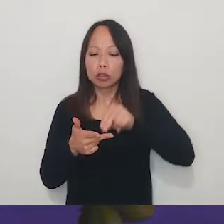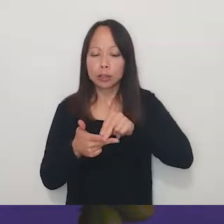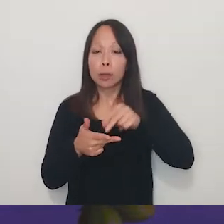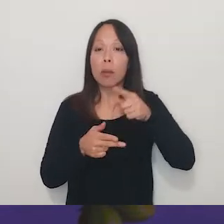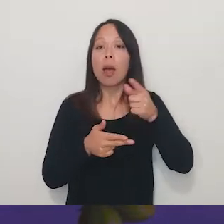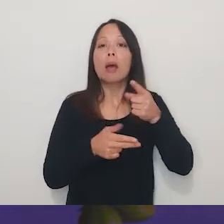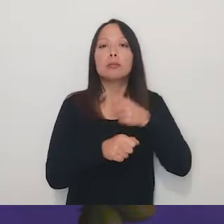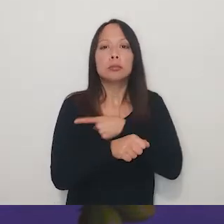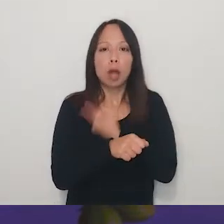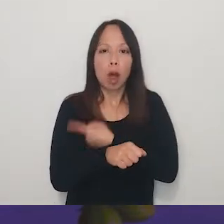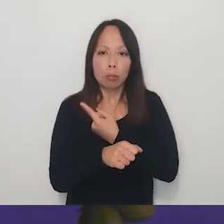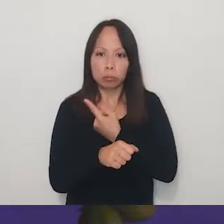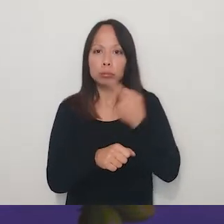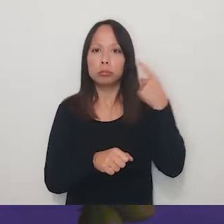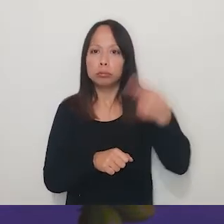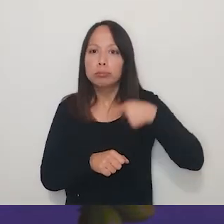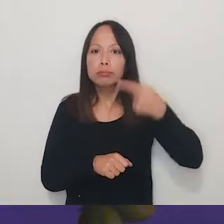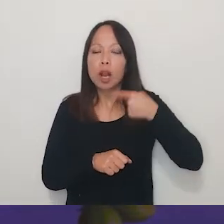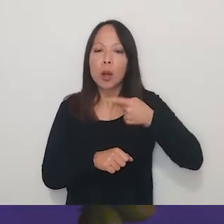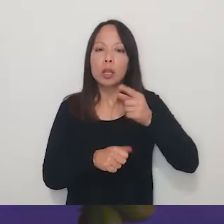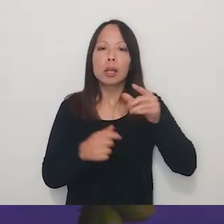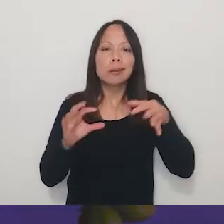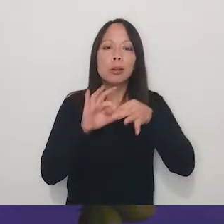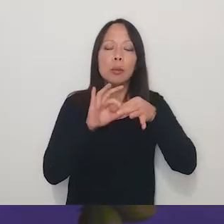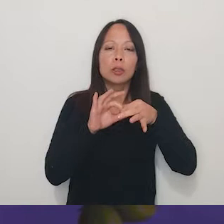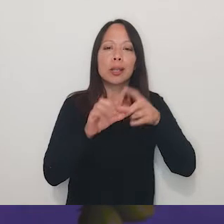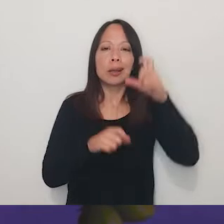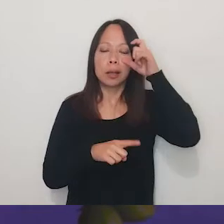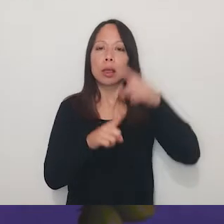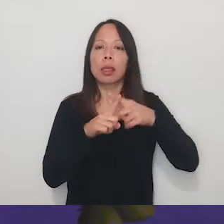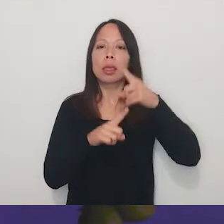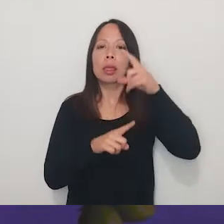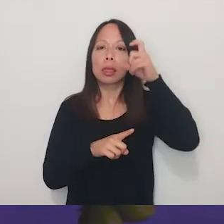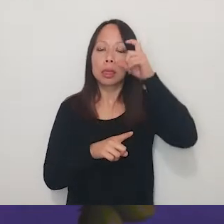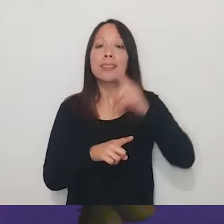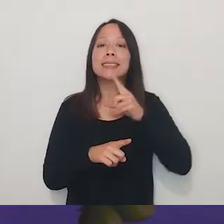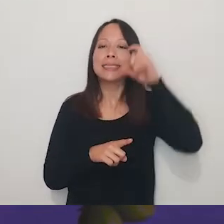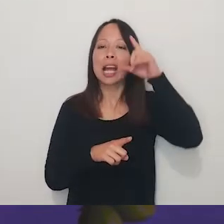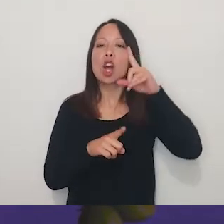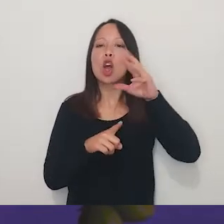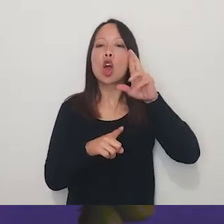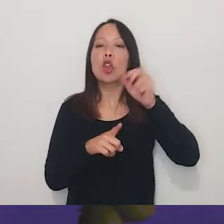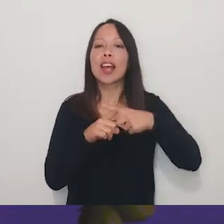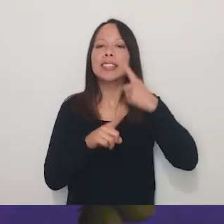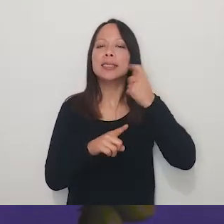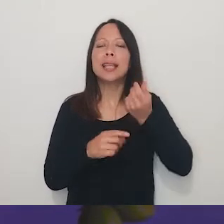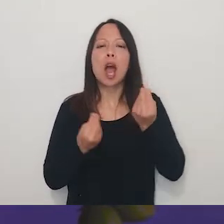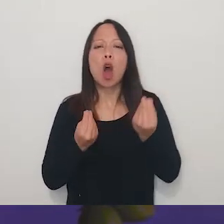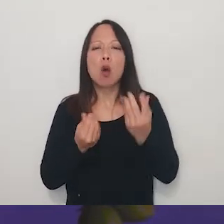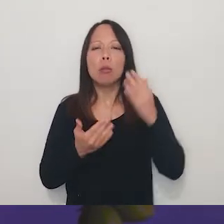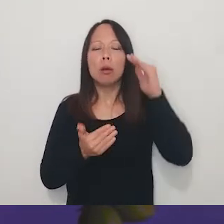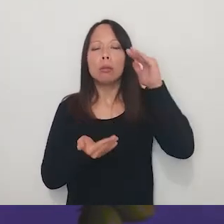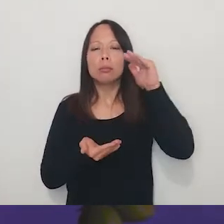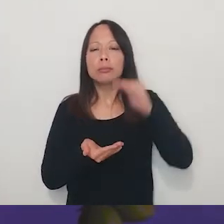2 síntomas frecuentes, pero que la combinación no es tan frecuente, como puedo decir que yo una heterotaxia, por ejemplo, es algo que es mucho menos frecuente, o una